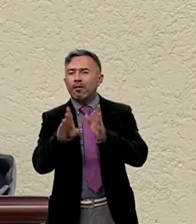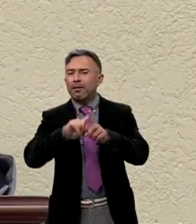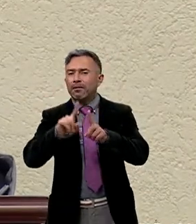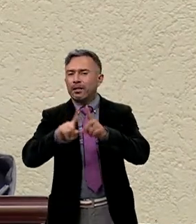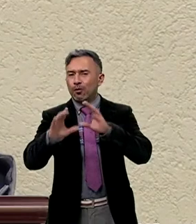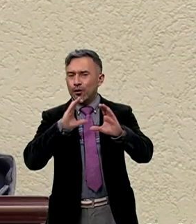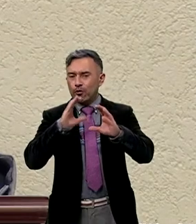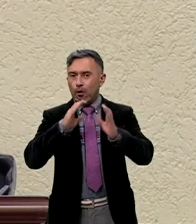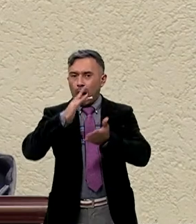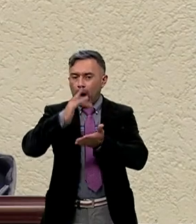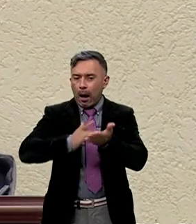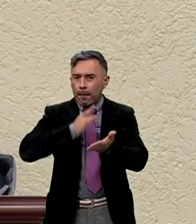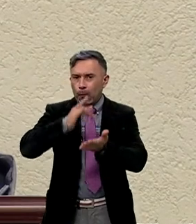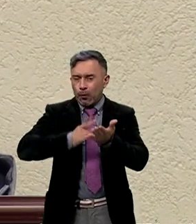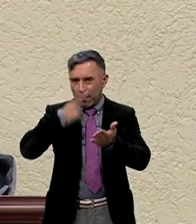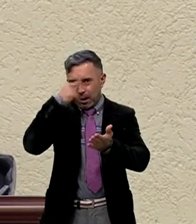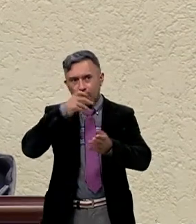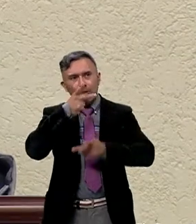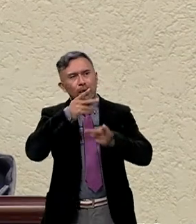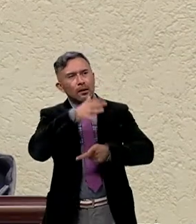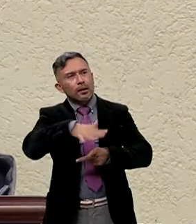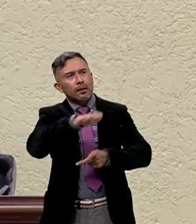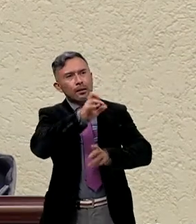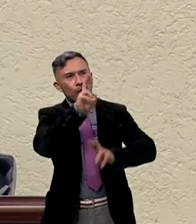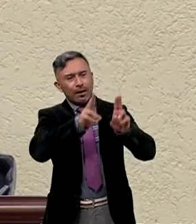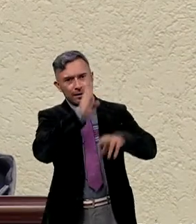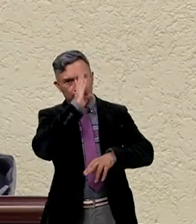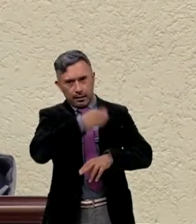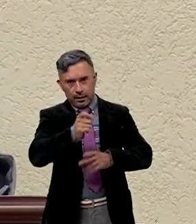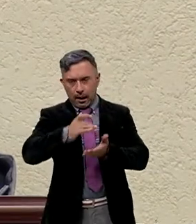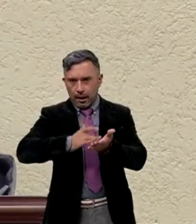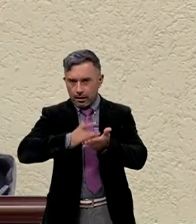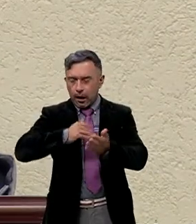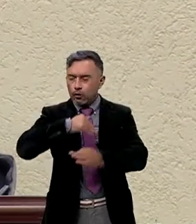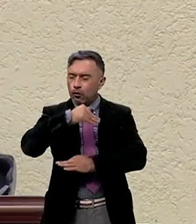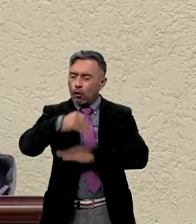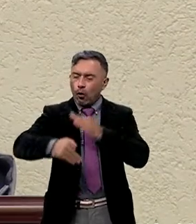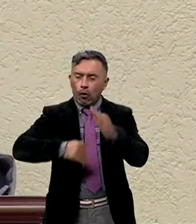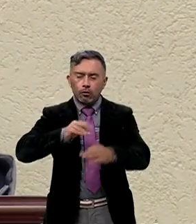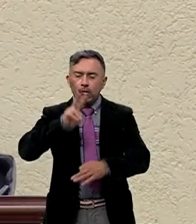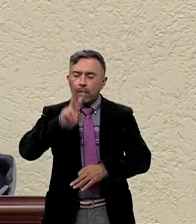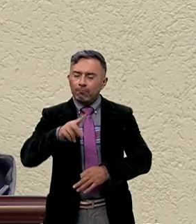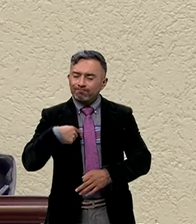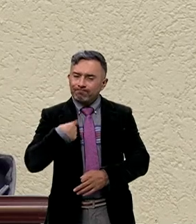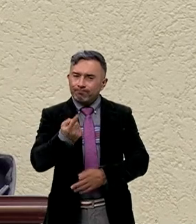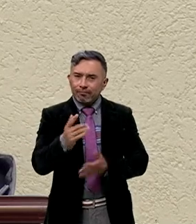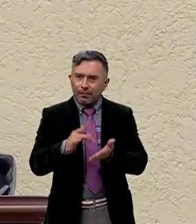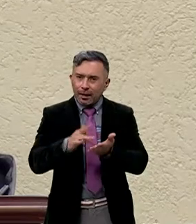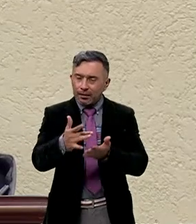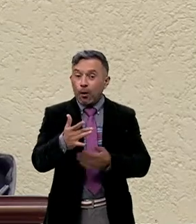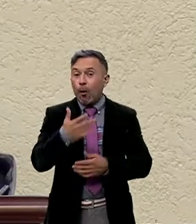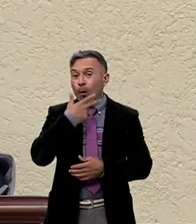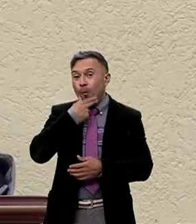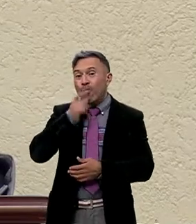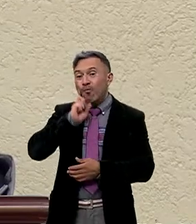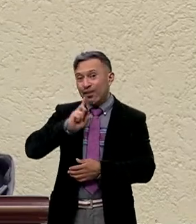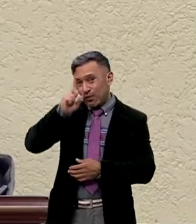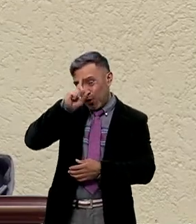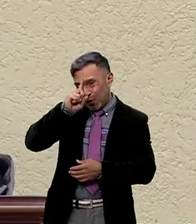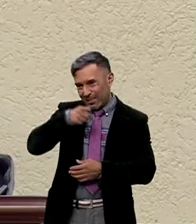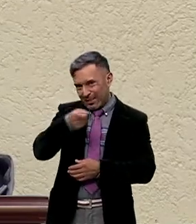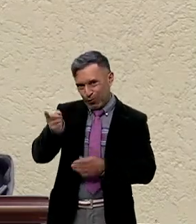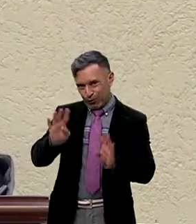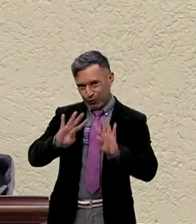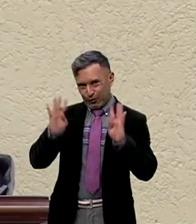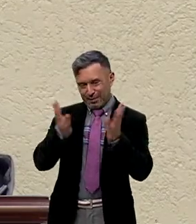democracia directa a todas y todos absolutamente les extiendo mi agradecimiento y el de las y los consejeros electorales del instituto nacional